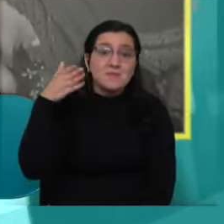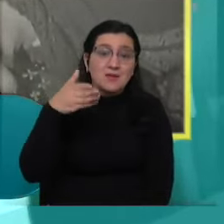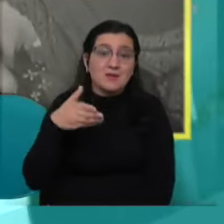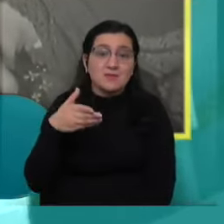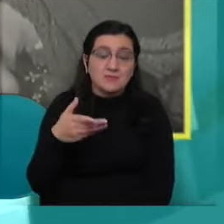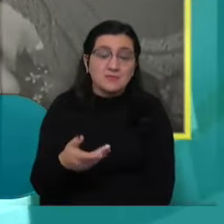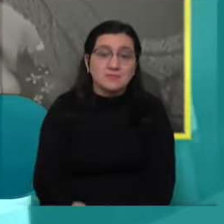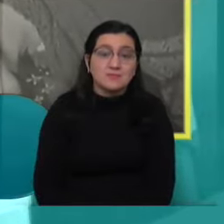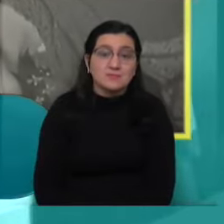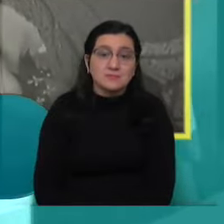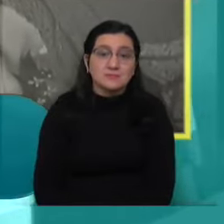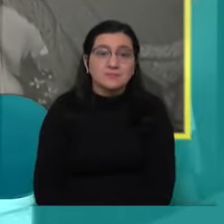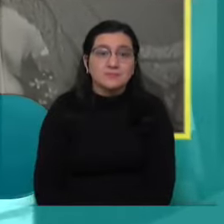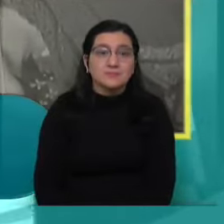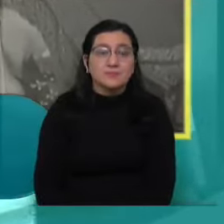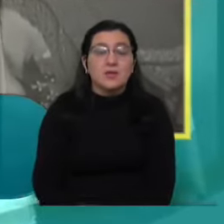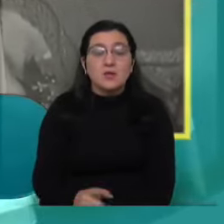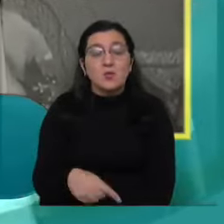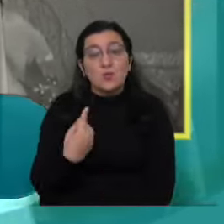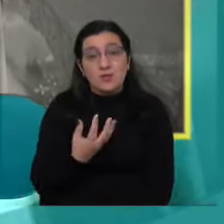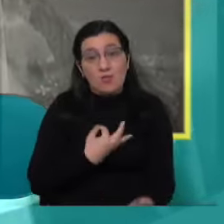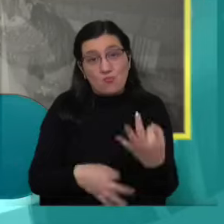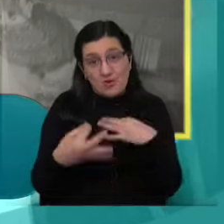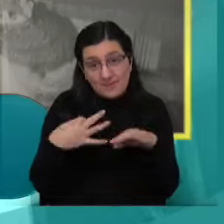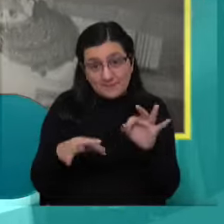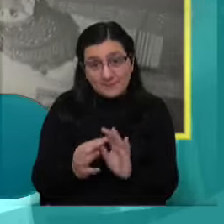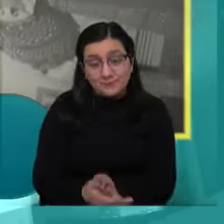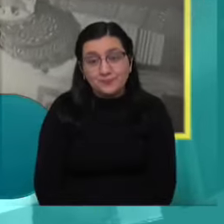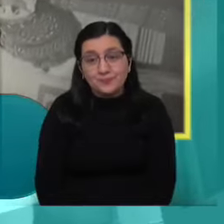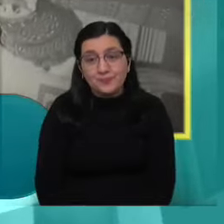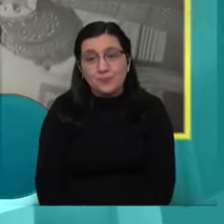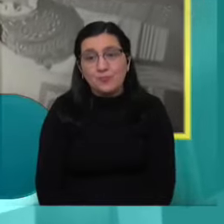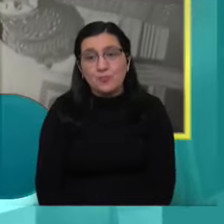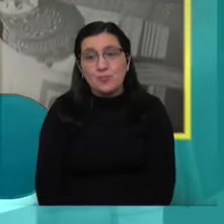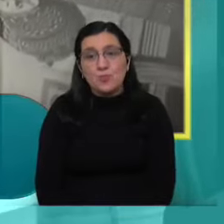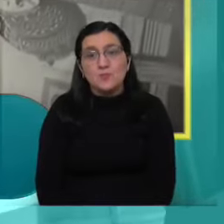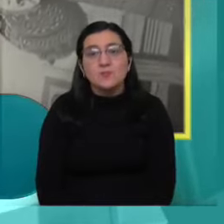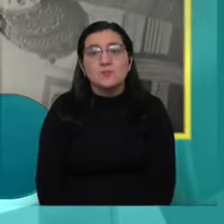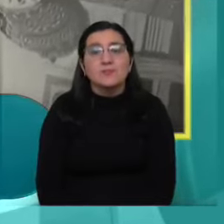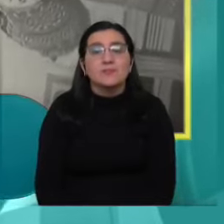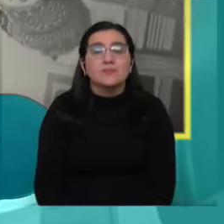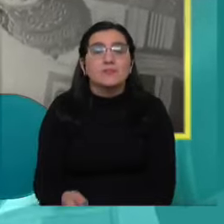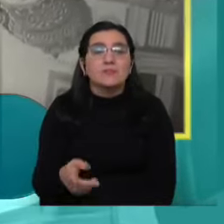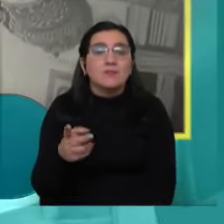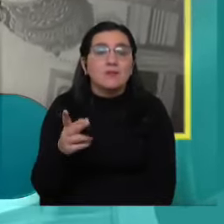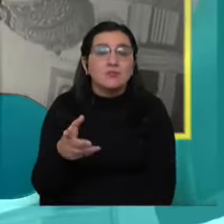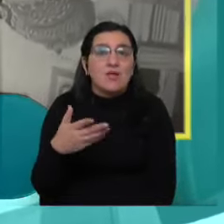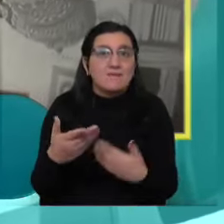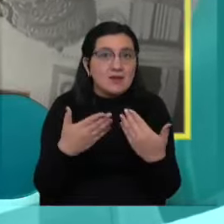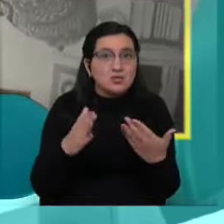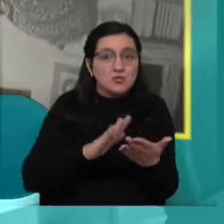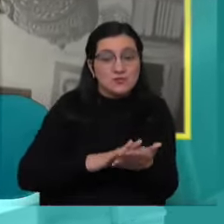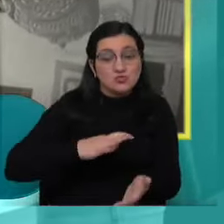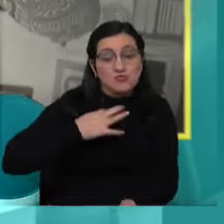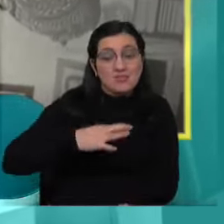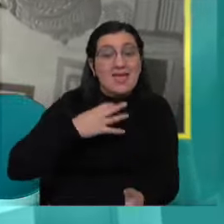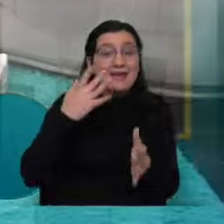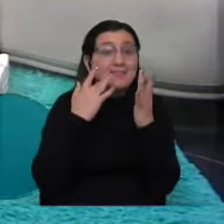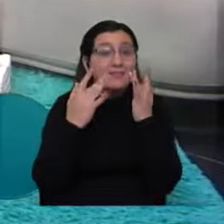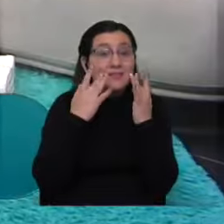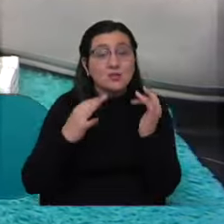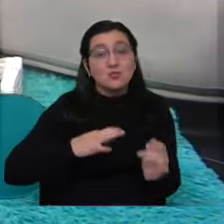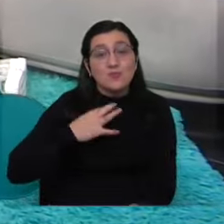Dentro de este esquema que hemos propuesto este nos vamos a ir adentrando en lo que tiene que ver con su vida artística